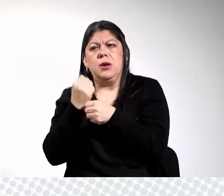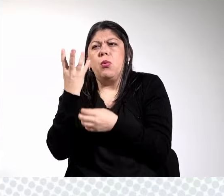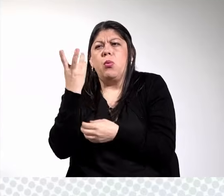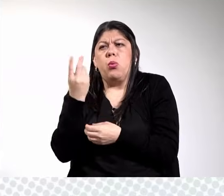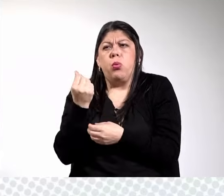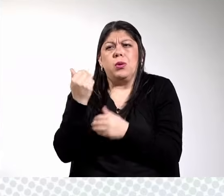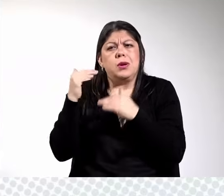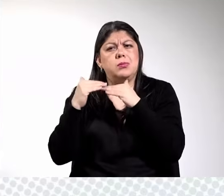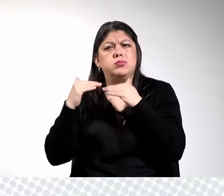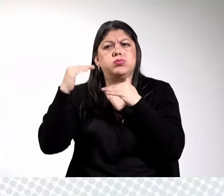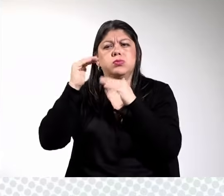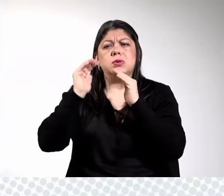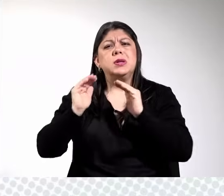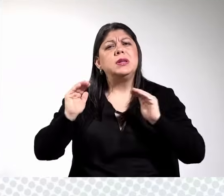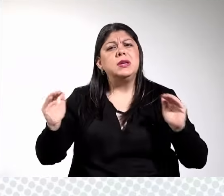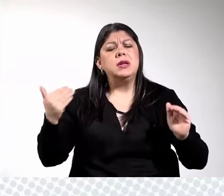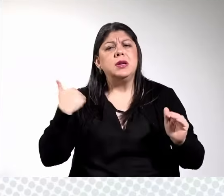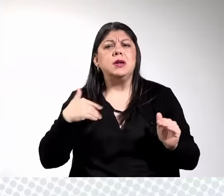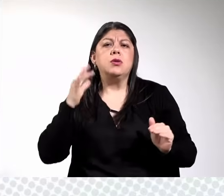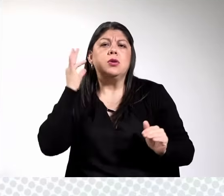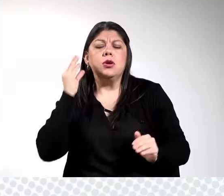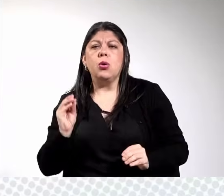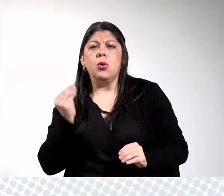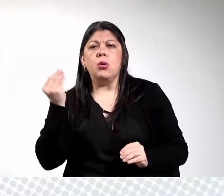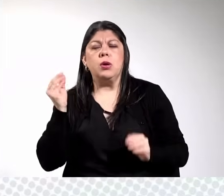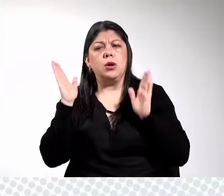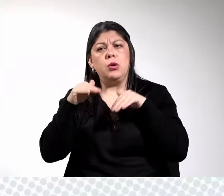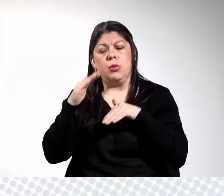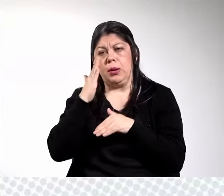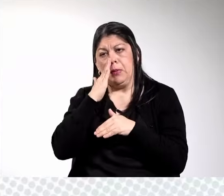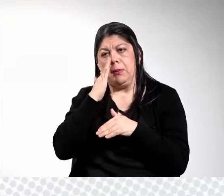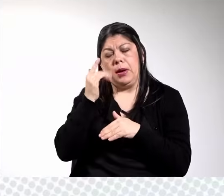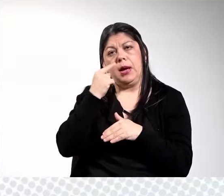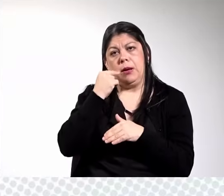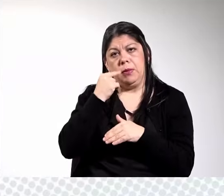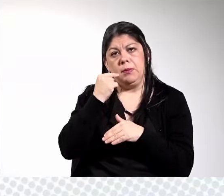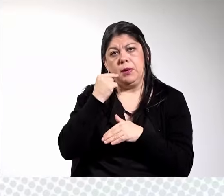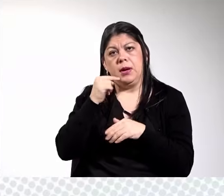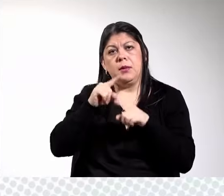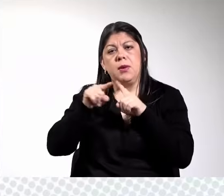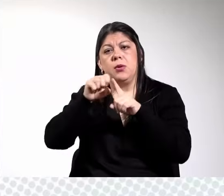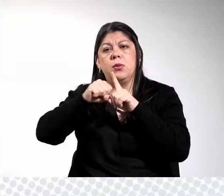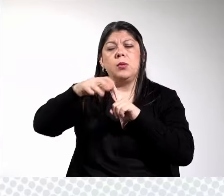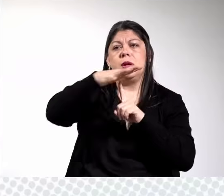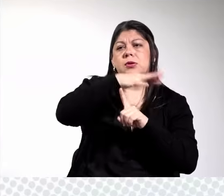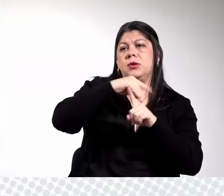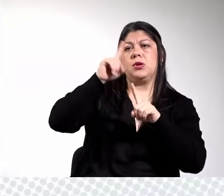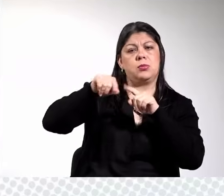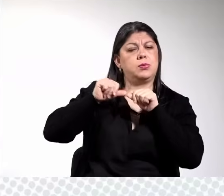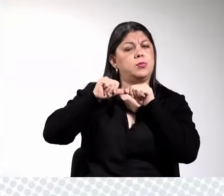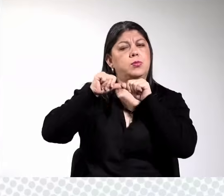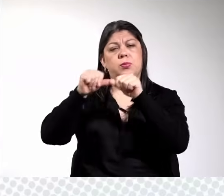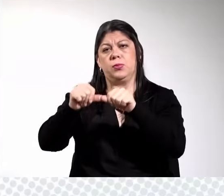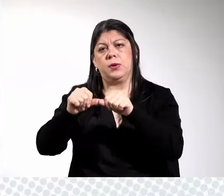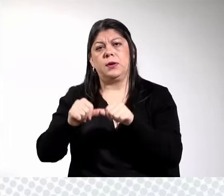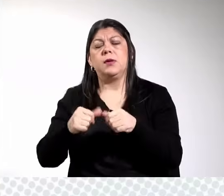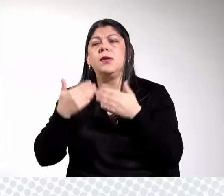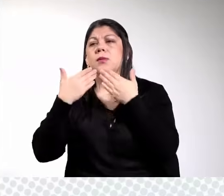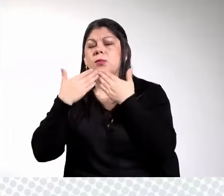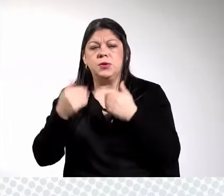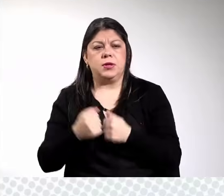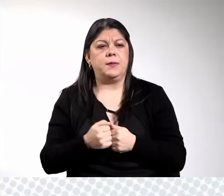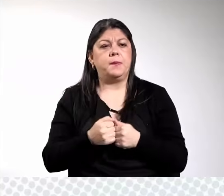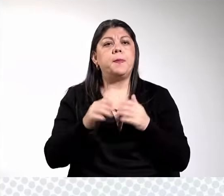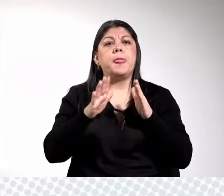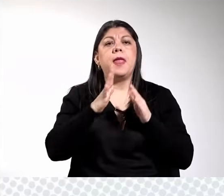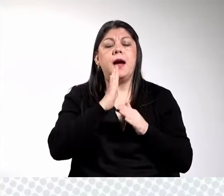enorme de niños y niñas y jóvenes sin madre y sin padre, y la sociedad no puede seguir así. Muchas gracias.